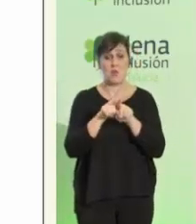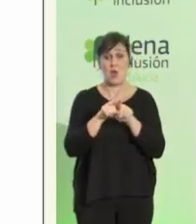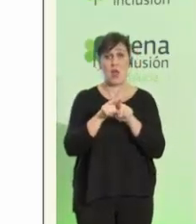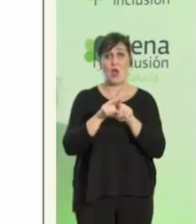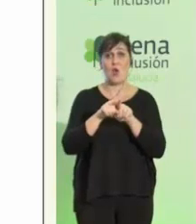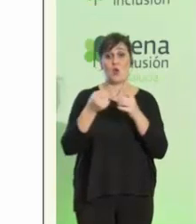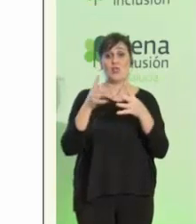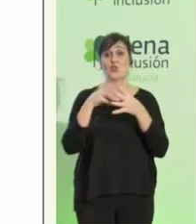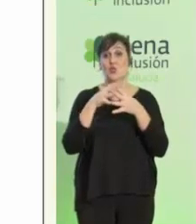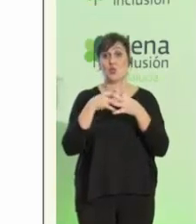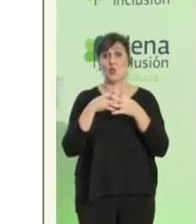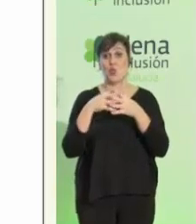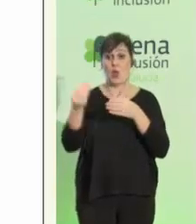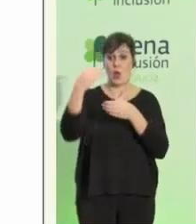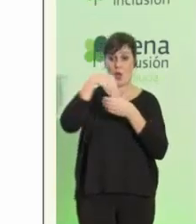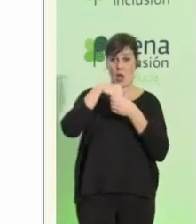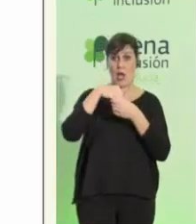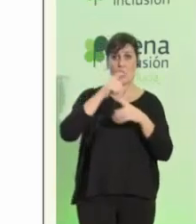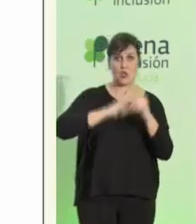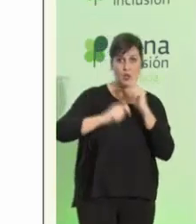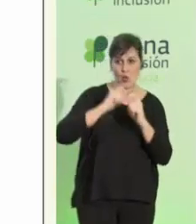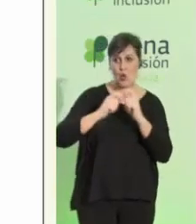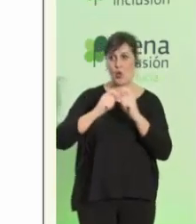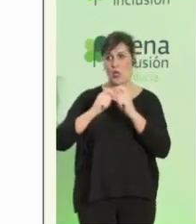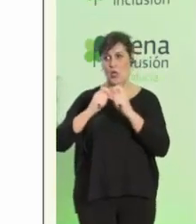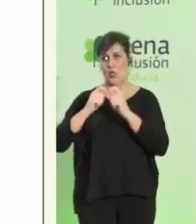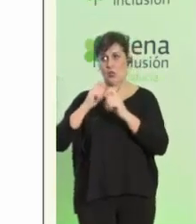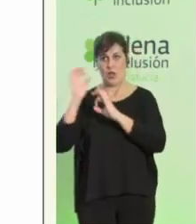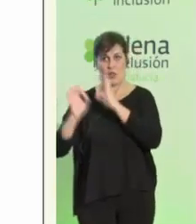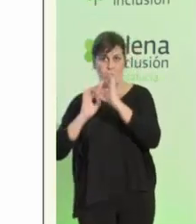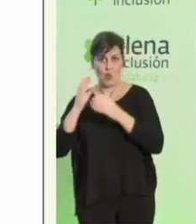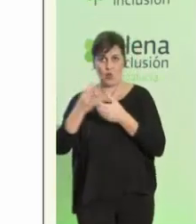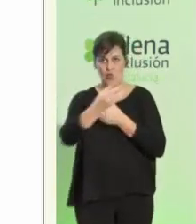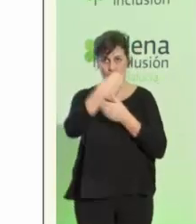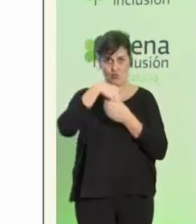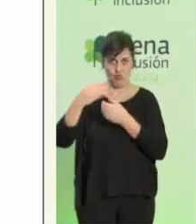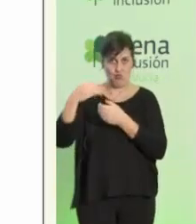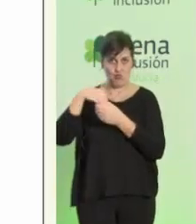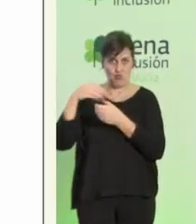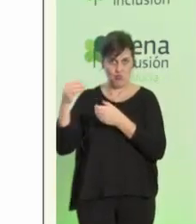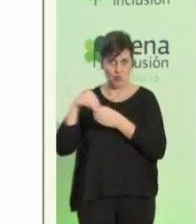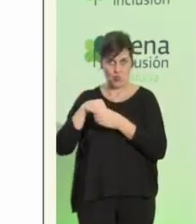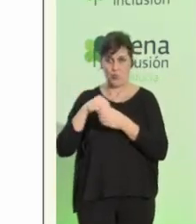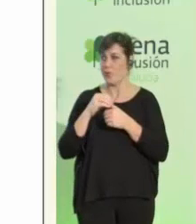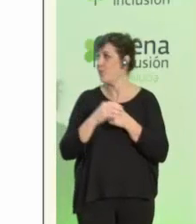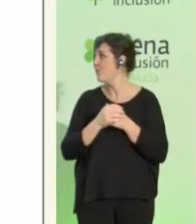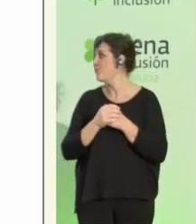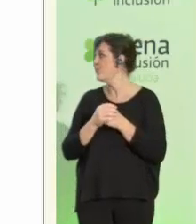asociaciones.